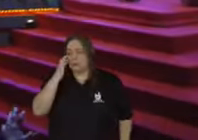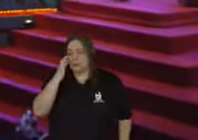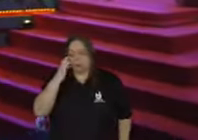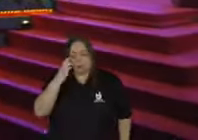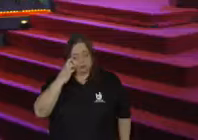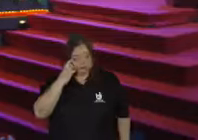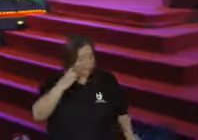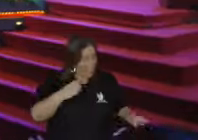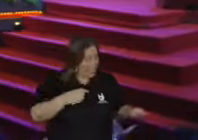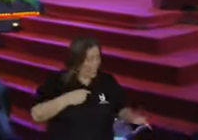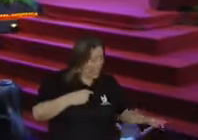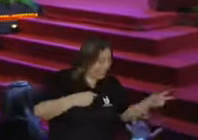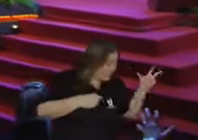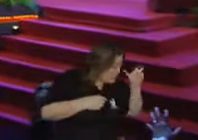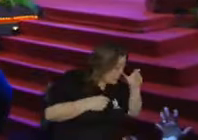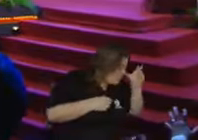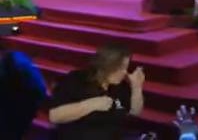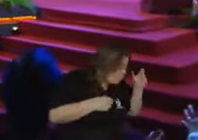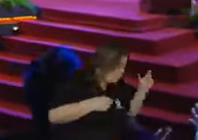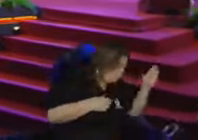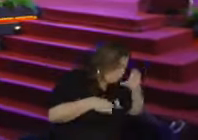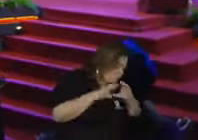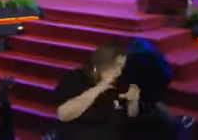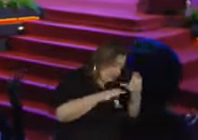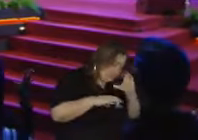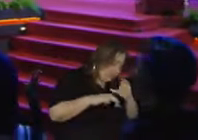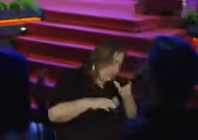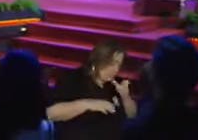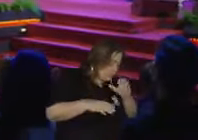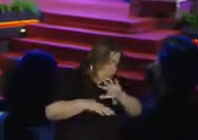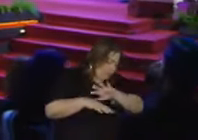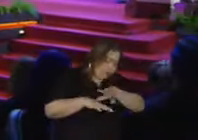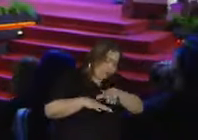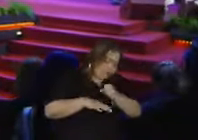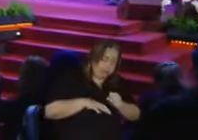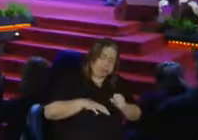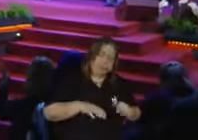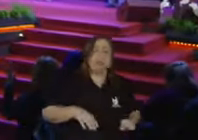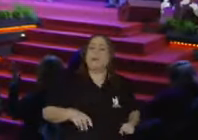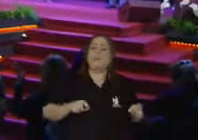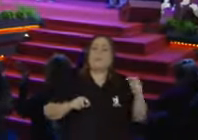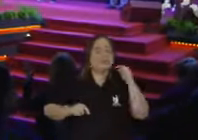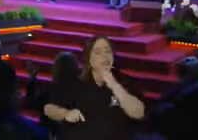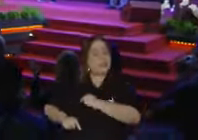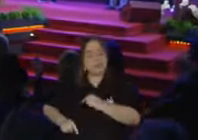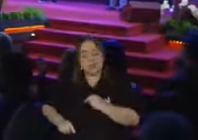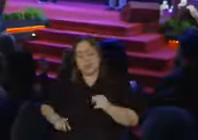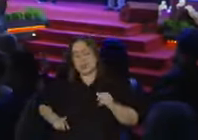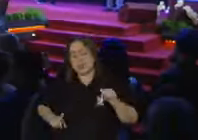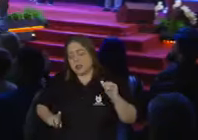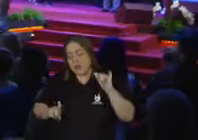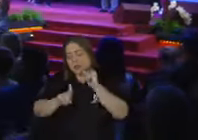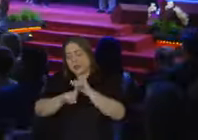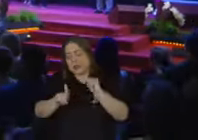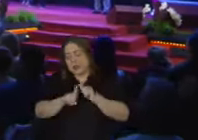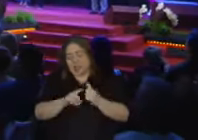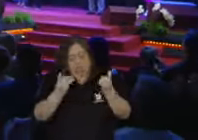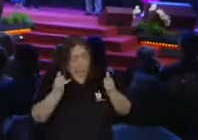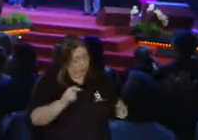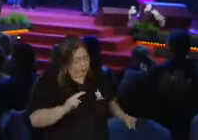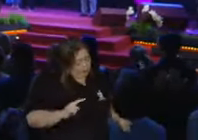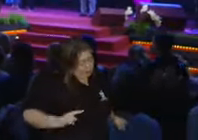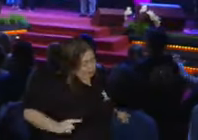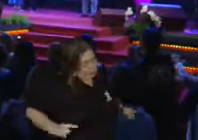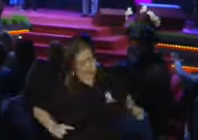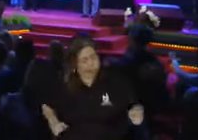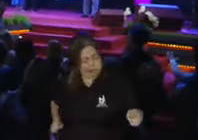quien devorar, todo lo que quiso despojarme, todo lo que devoró, toda mentira, todo engaño, ahora lo cortamos,